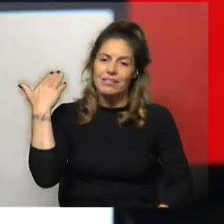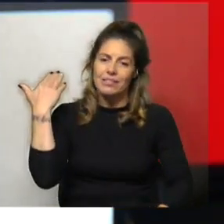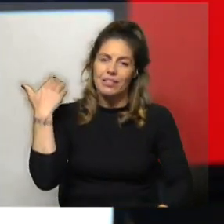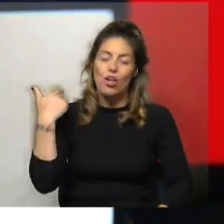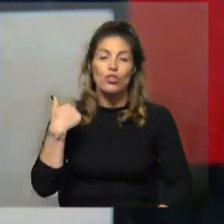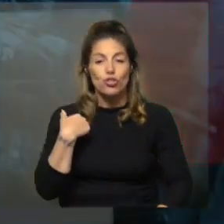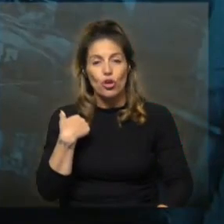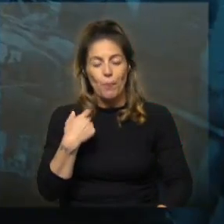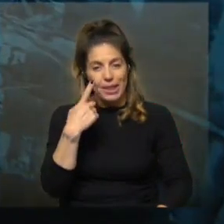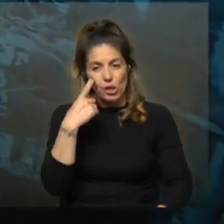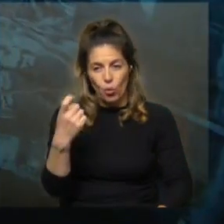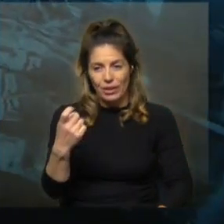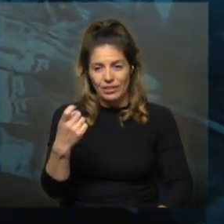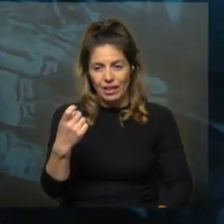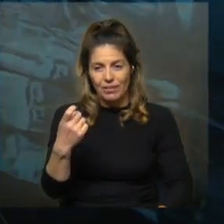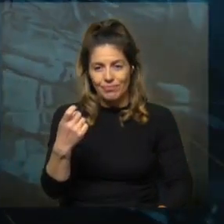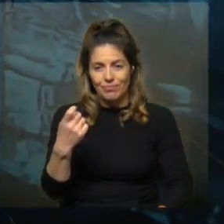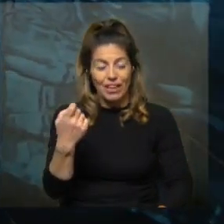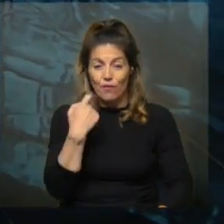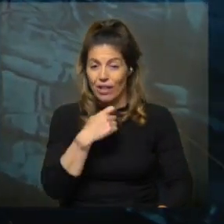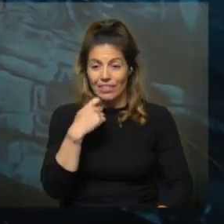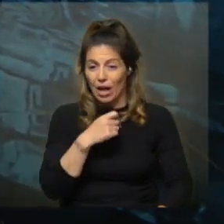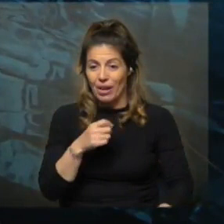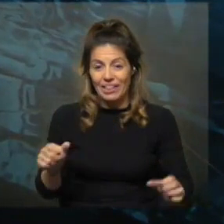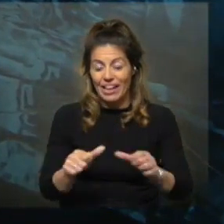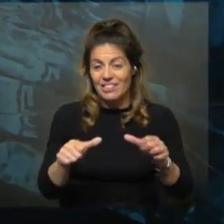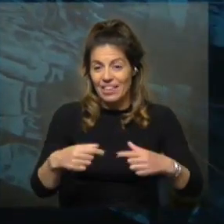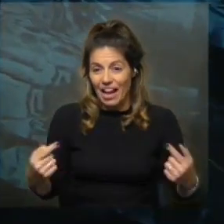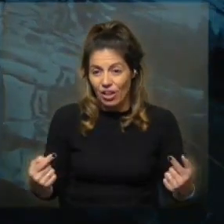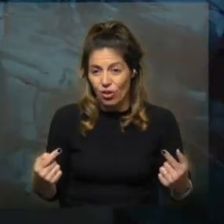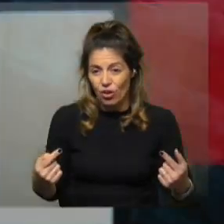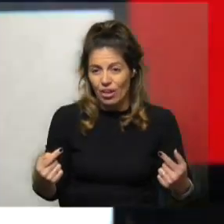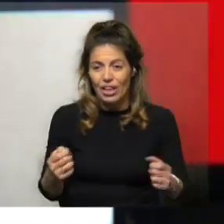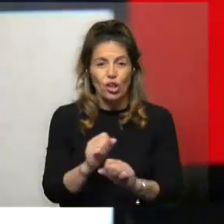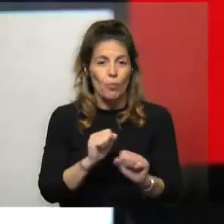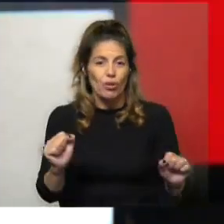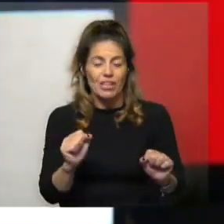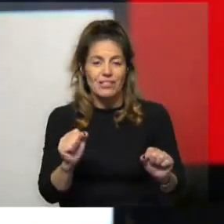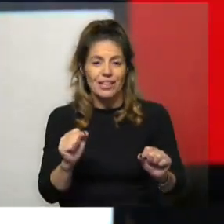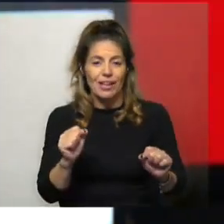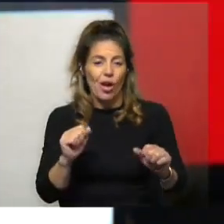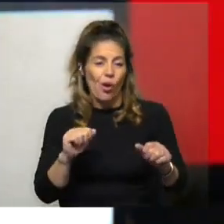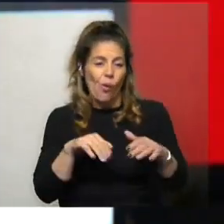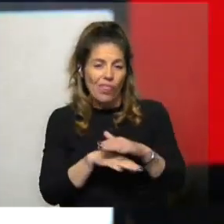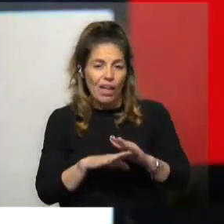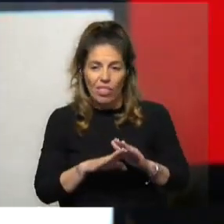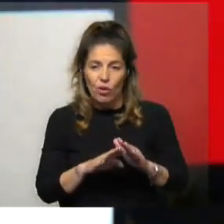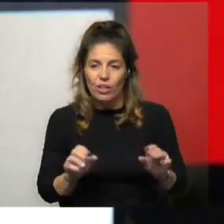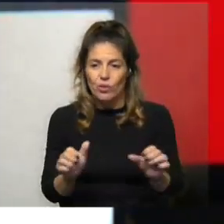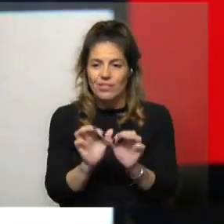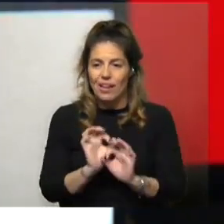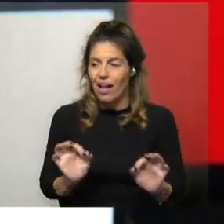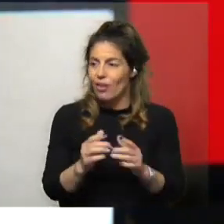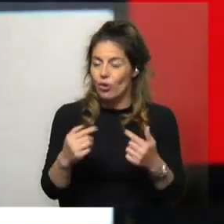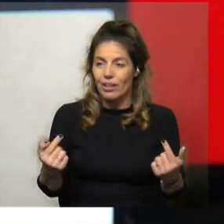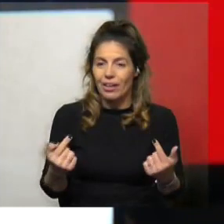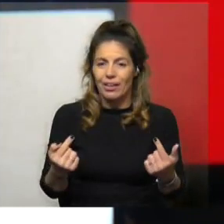yo por lo menos me di cuenta que estaba de viéndola que esto no podía ser un botín y que no podía ser algo que que